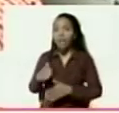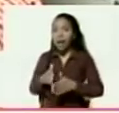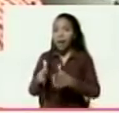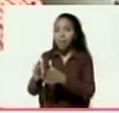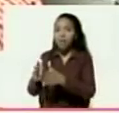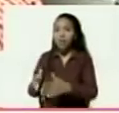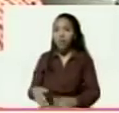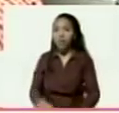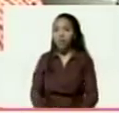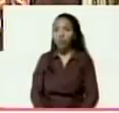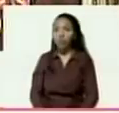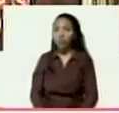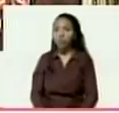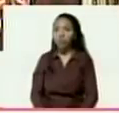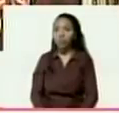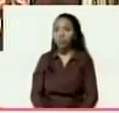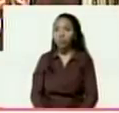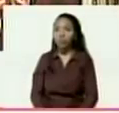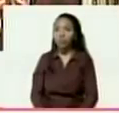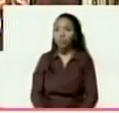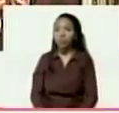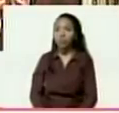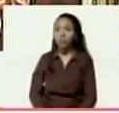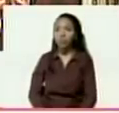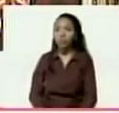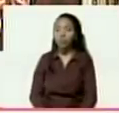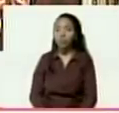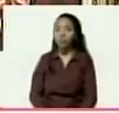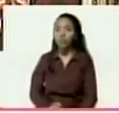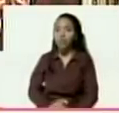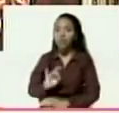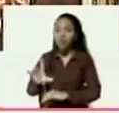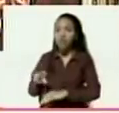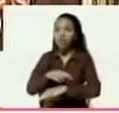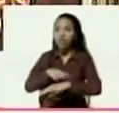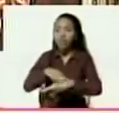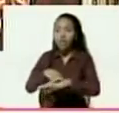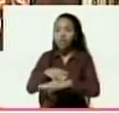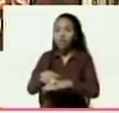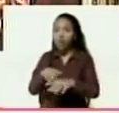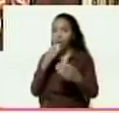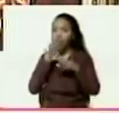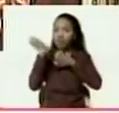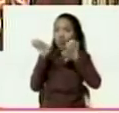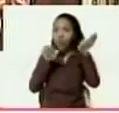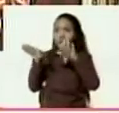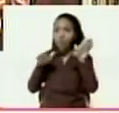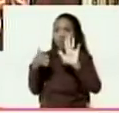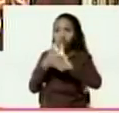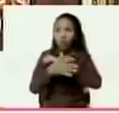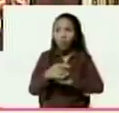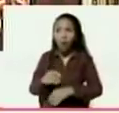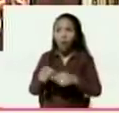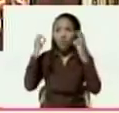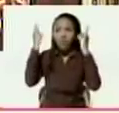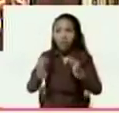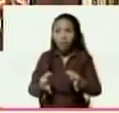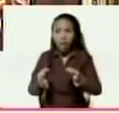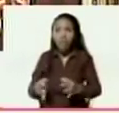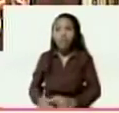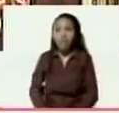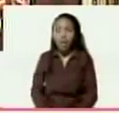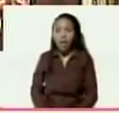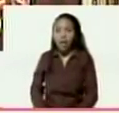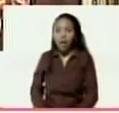internacional. Llevó y dejó allí a nuestro ministro de Turismo, que estaba invitado oficialmente a la Feria Internacional